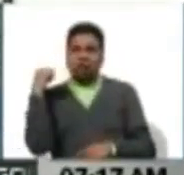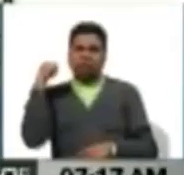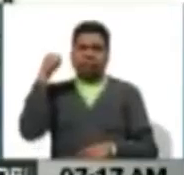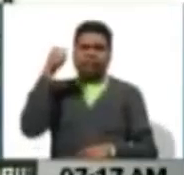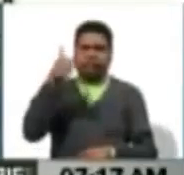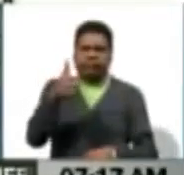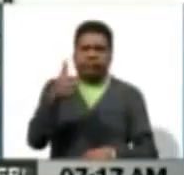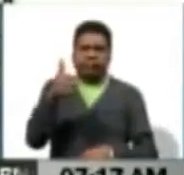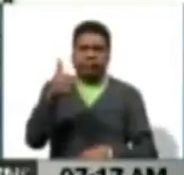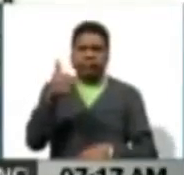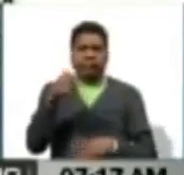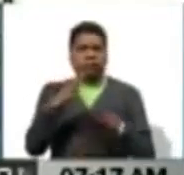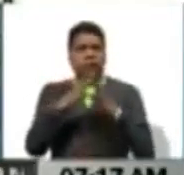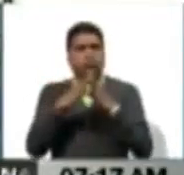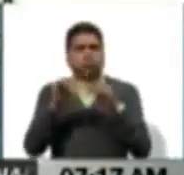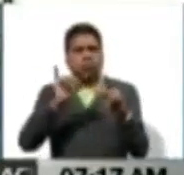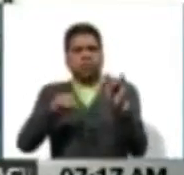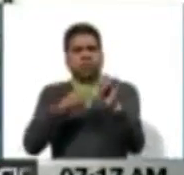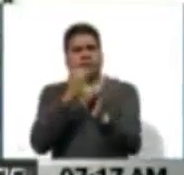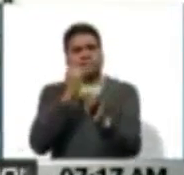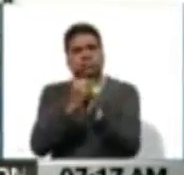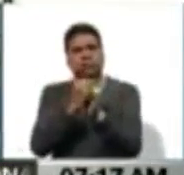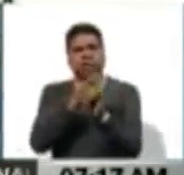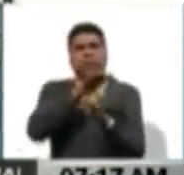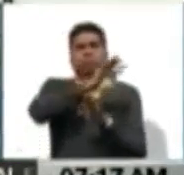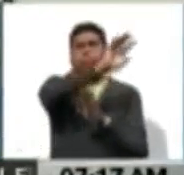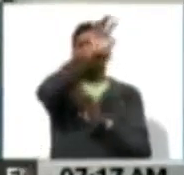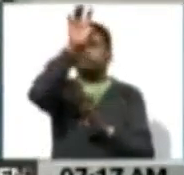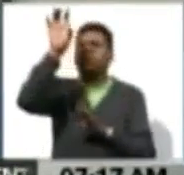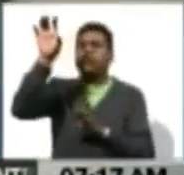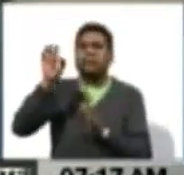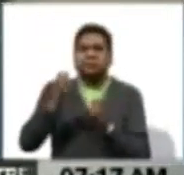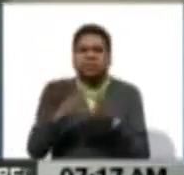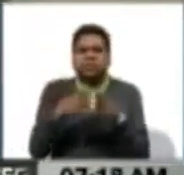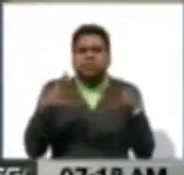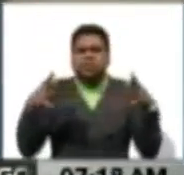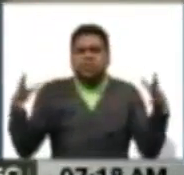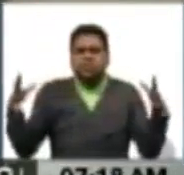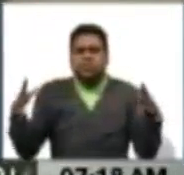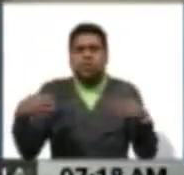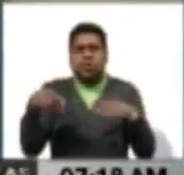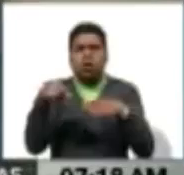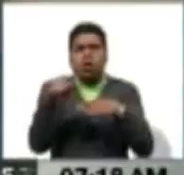a nivel internacional esta empresa, coincidiendo con los dólares preferenciales.